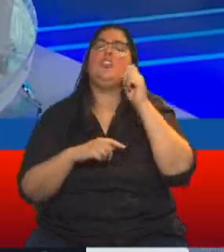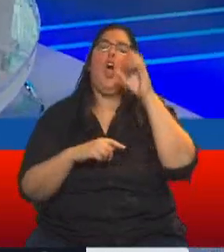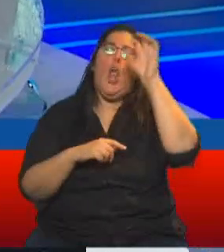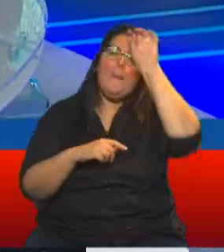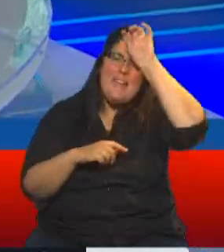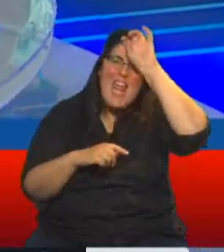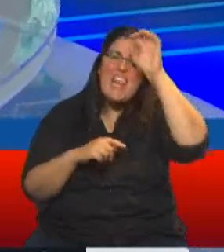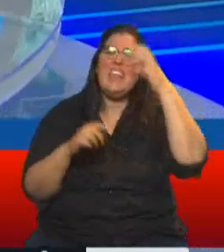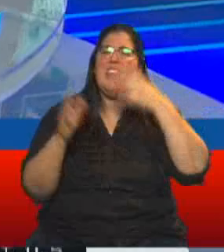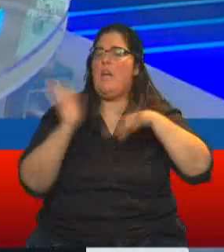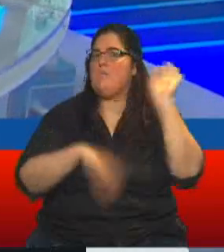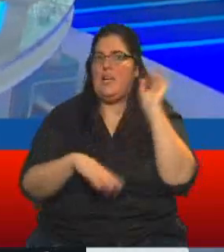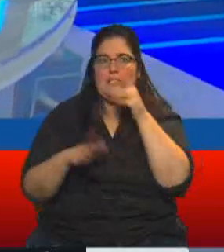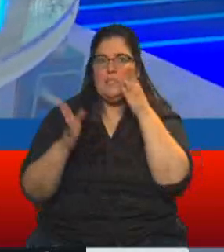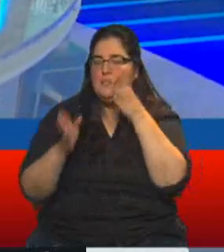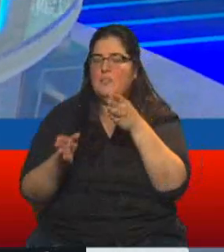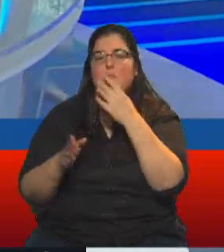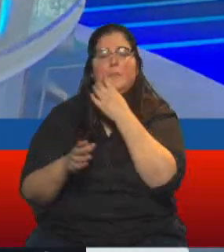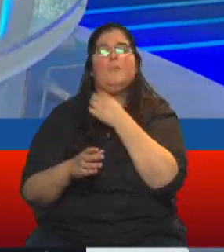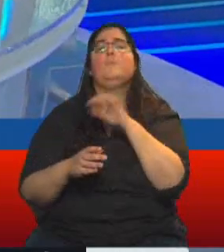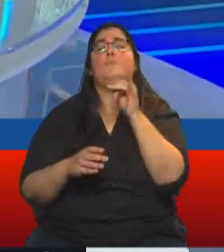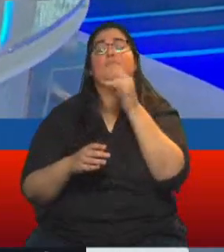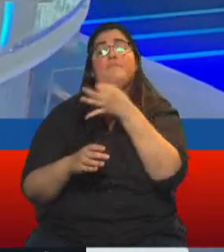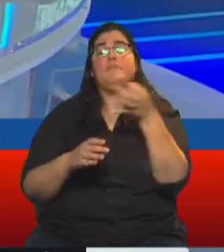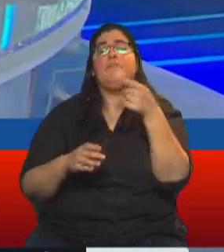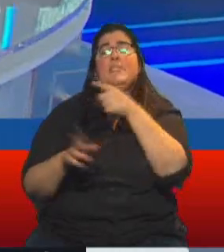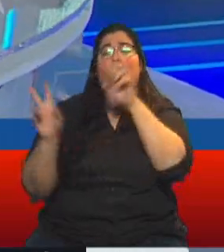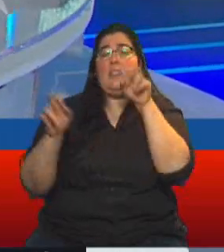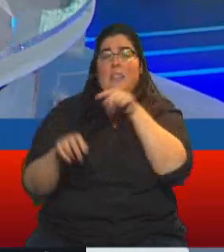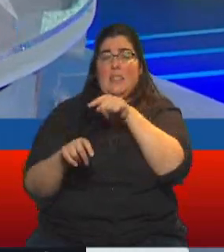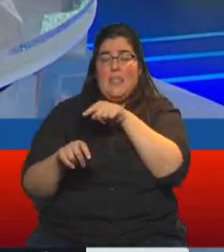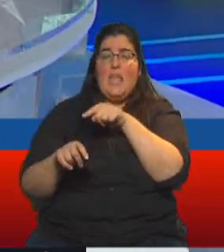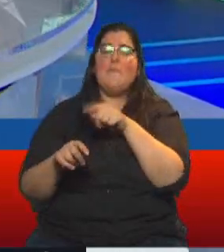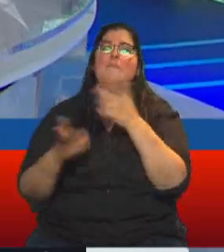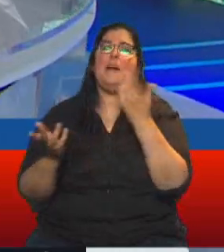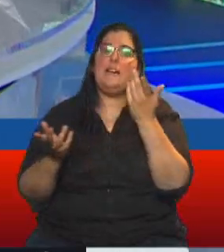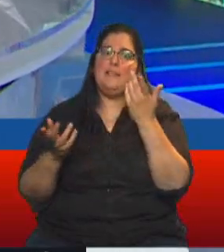puntos en ese plano, José Ayelén, en el cual se han